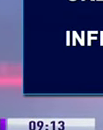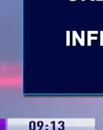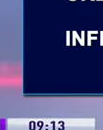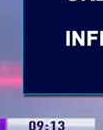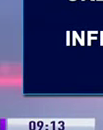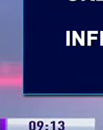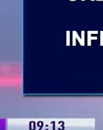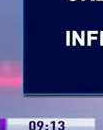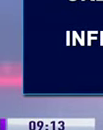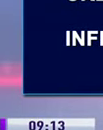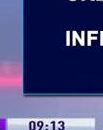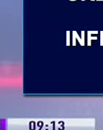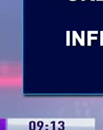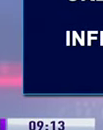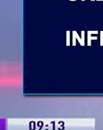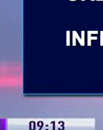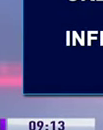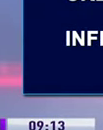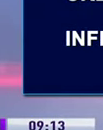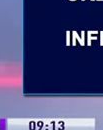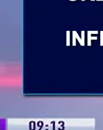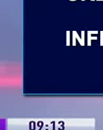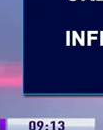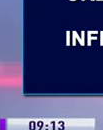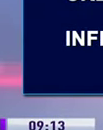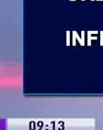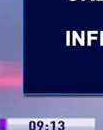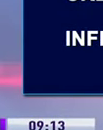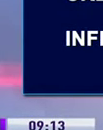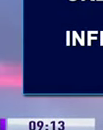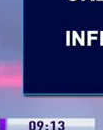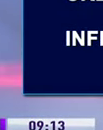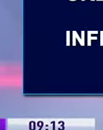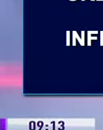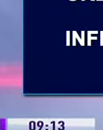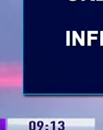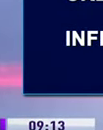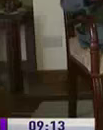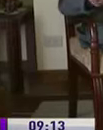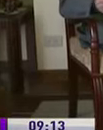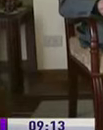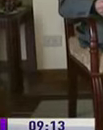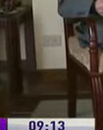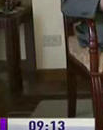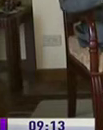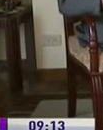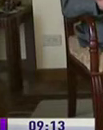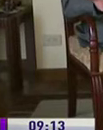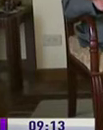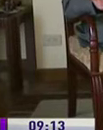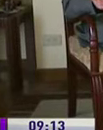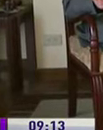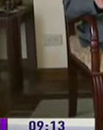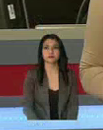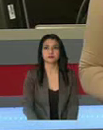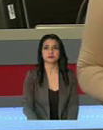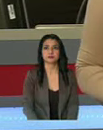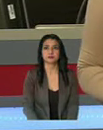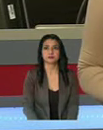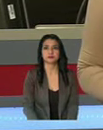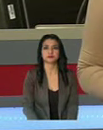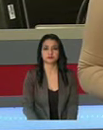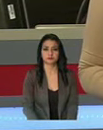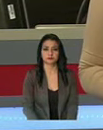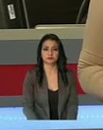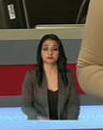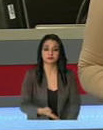2,04%, inflación anual de 1,38%. Informó Héctor Romero.